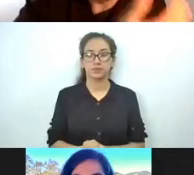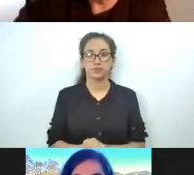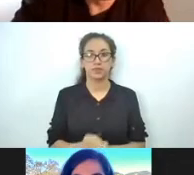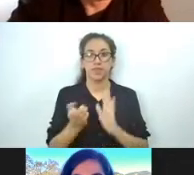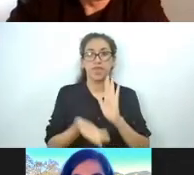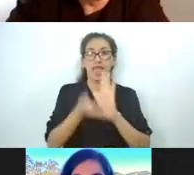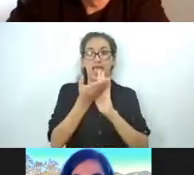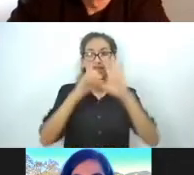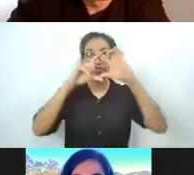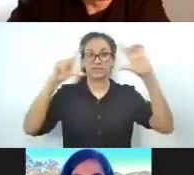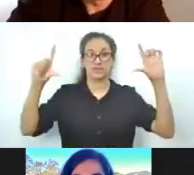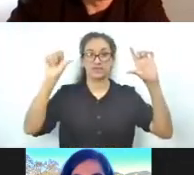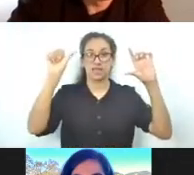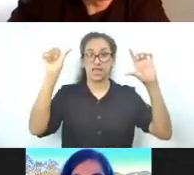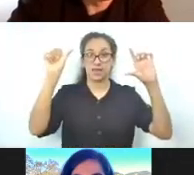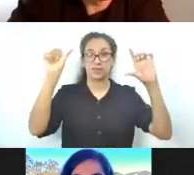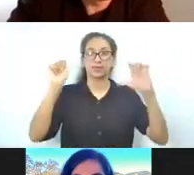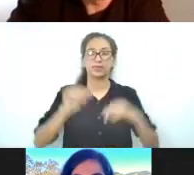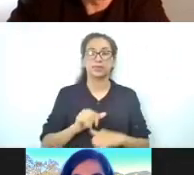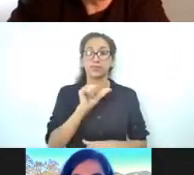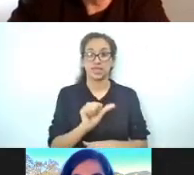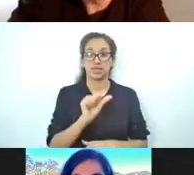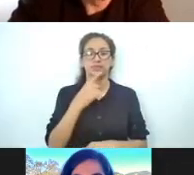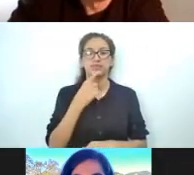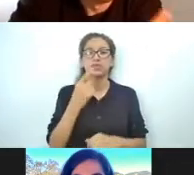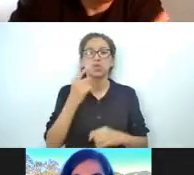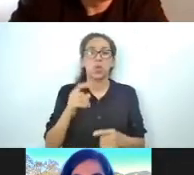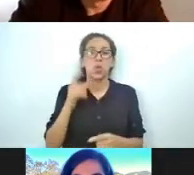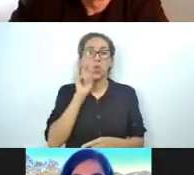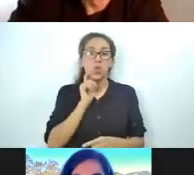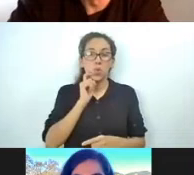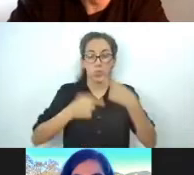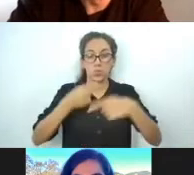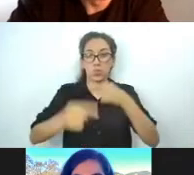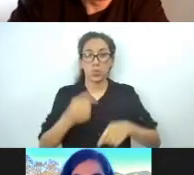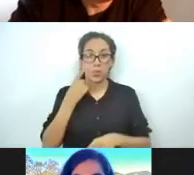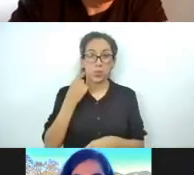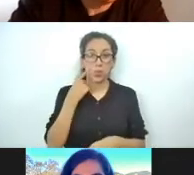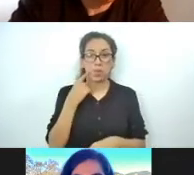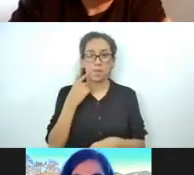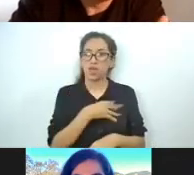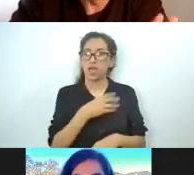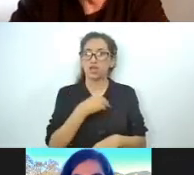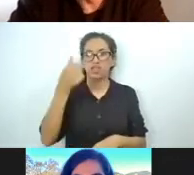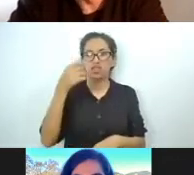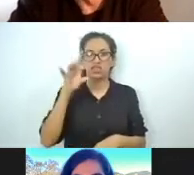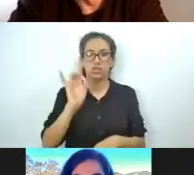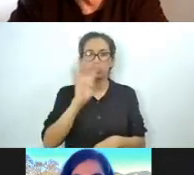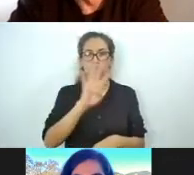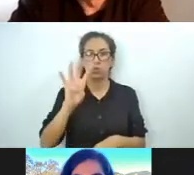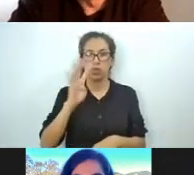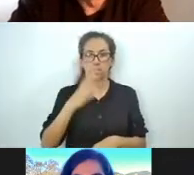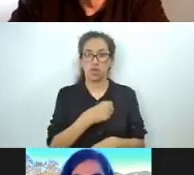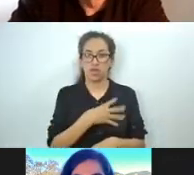parte alta, en el A, la frecuencia sexual en hombres, ¿no? Entre 18 y 44